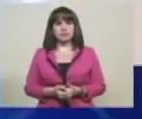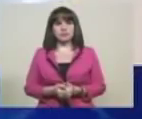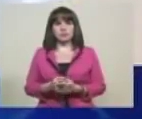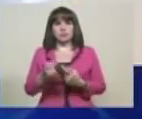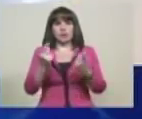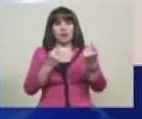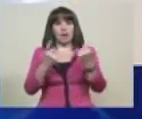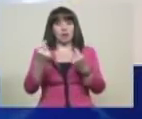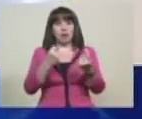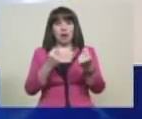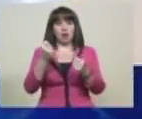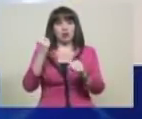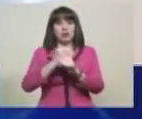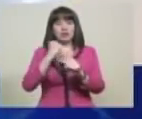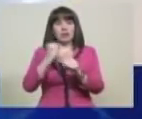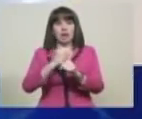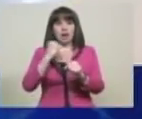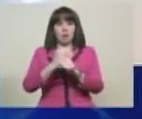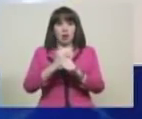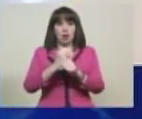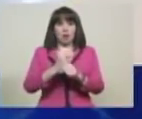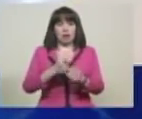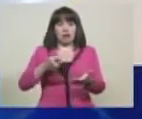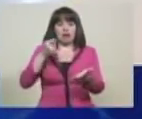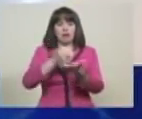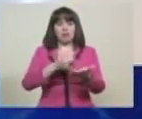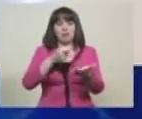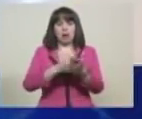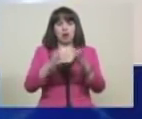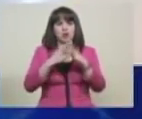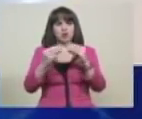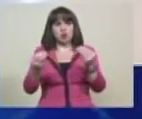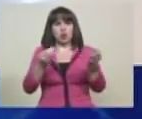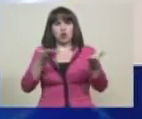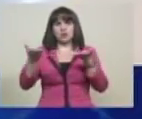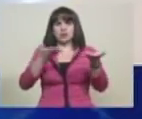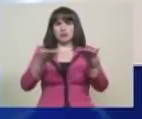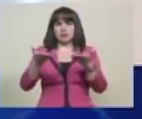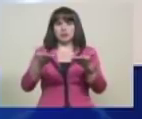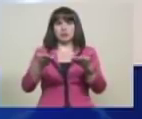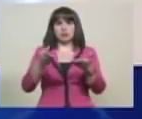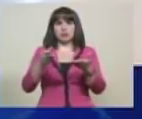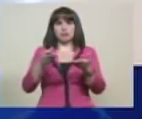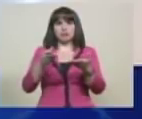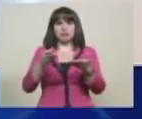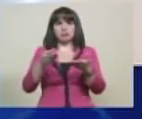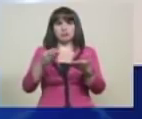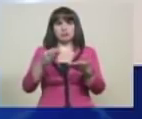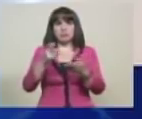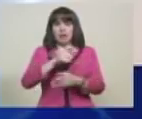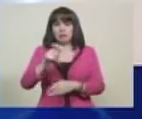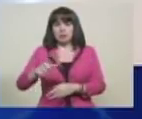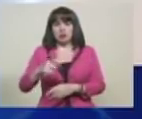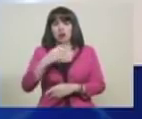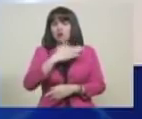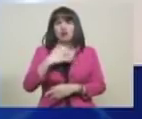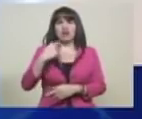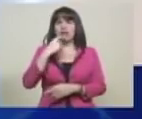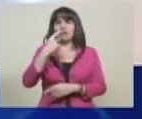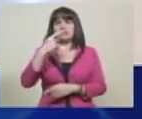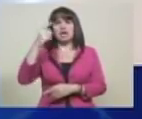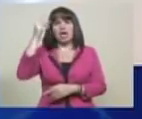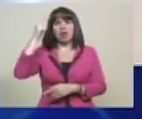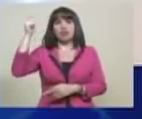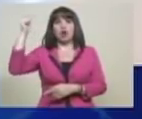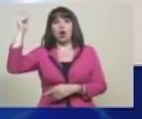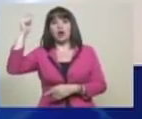el valor del trabajo y el precio de los bienes de consumo. No me quiero poner muy teórico, a